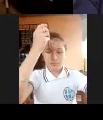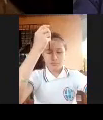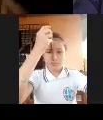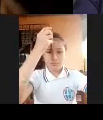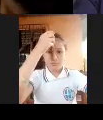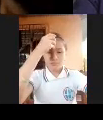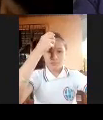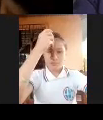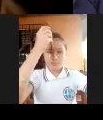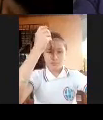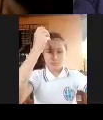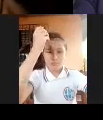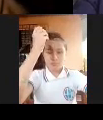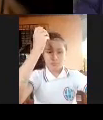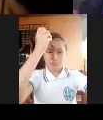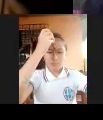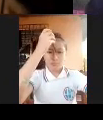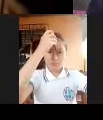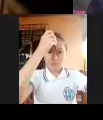sentía orgulloso también.